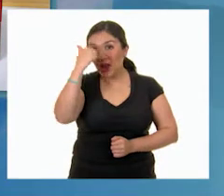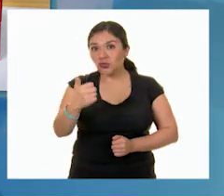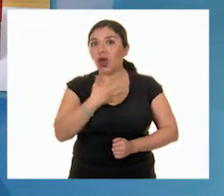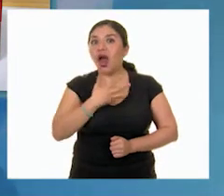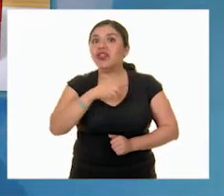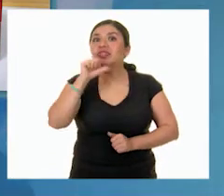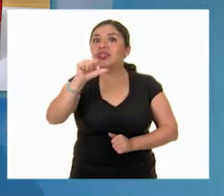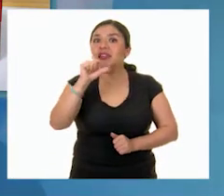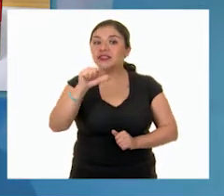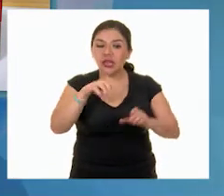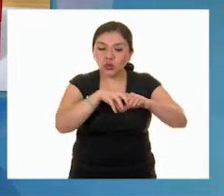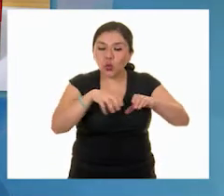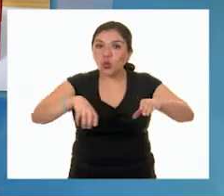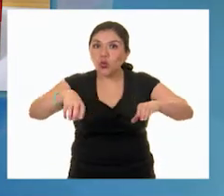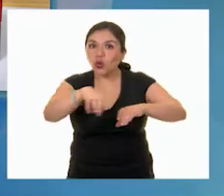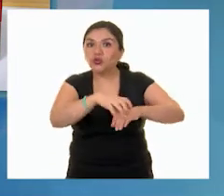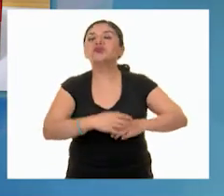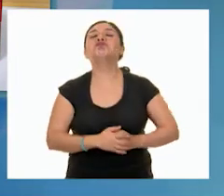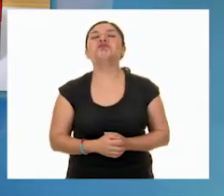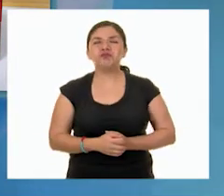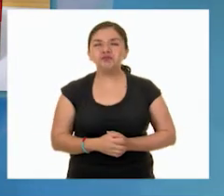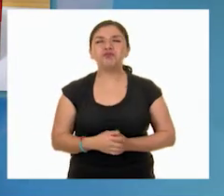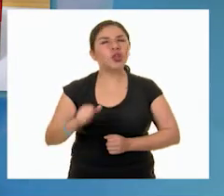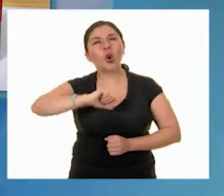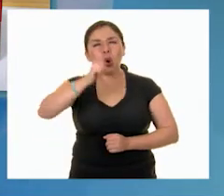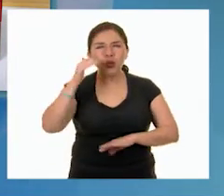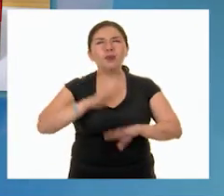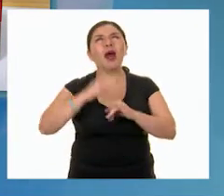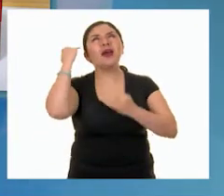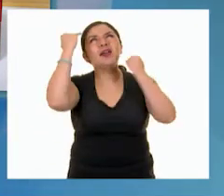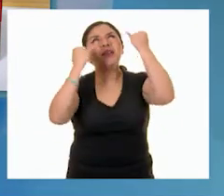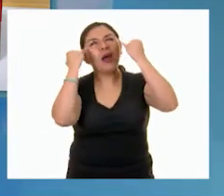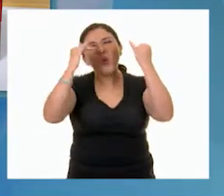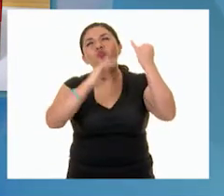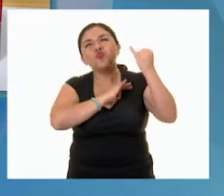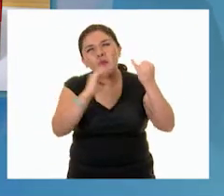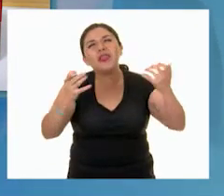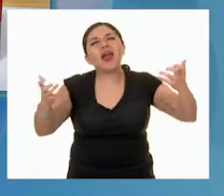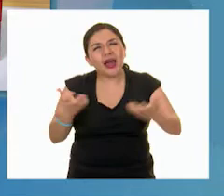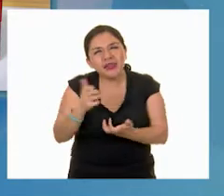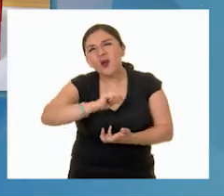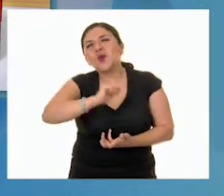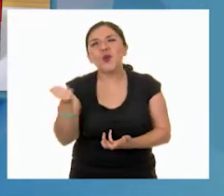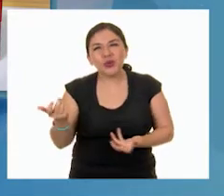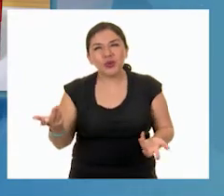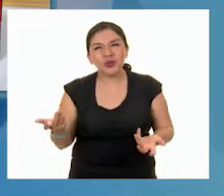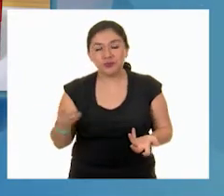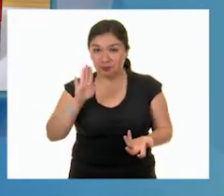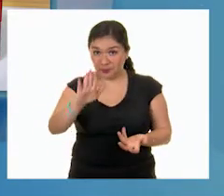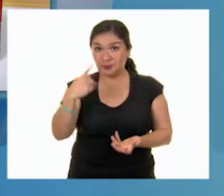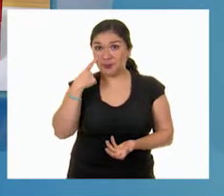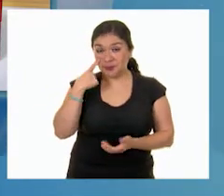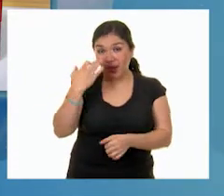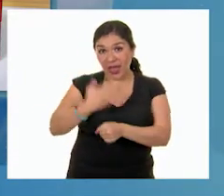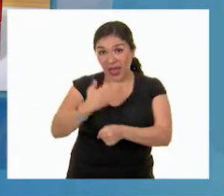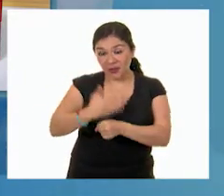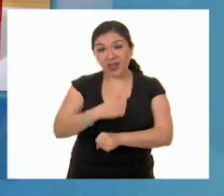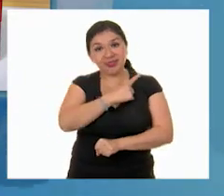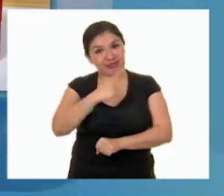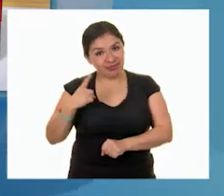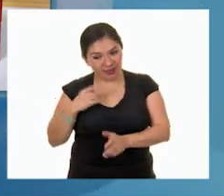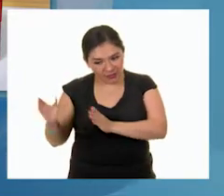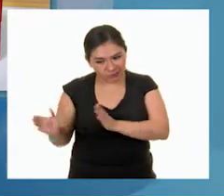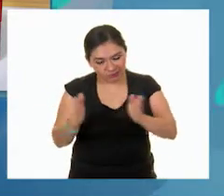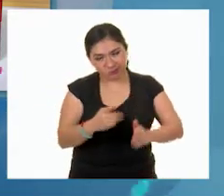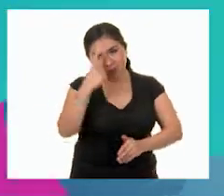iguales. Maestra, y como otro reto de imaginación, ¿qué más podemos hacer? Bueno, ahora es tiempo de pasar